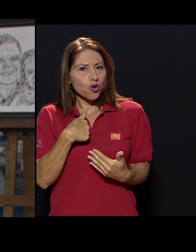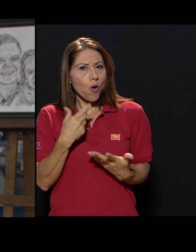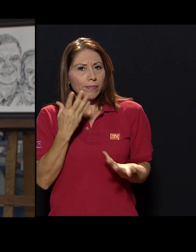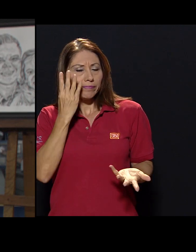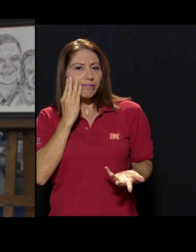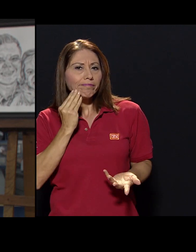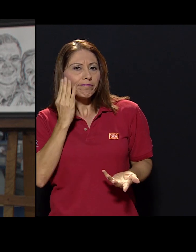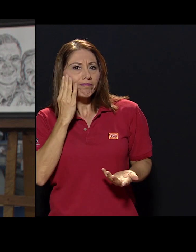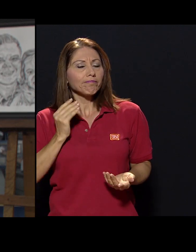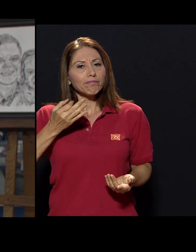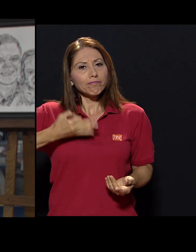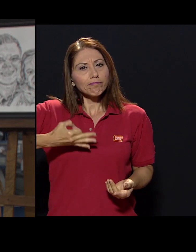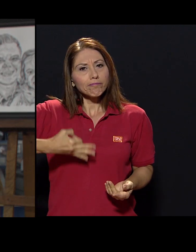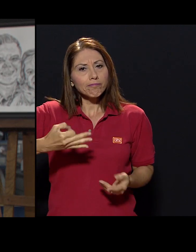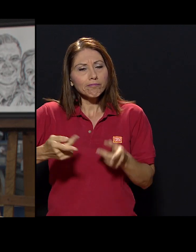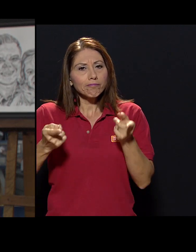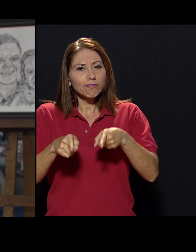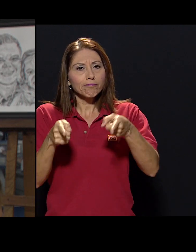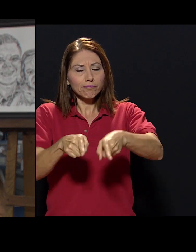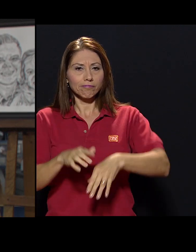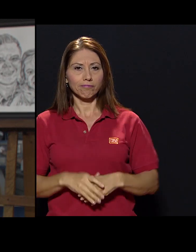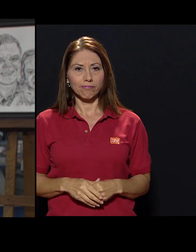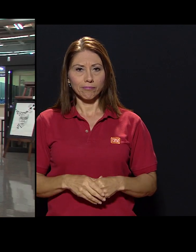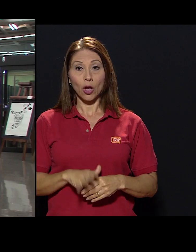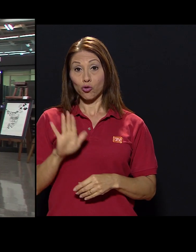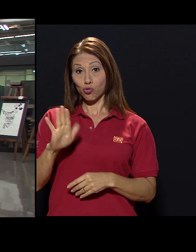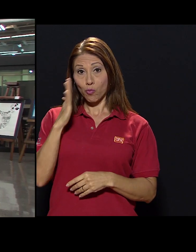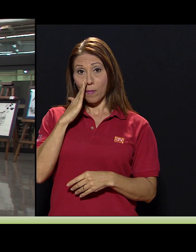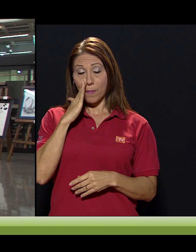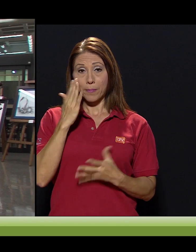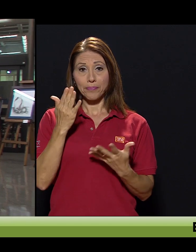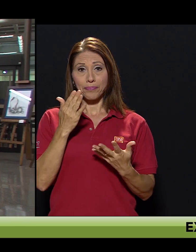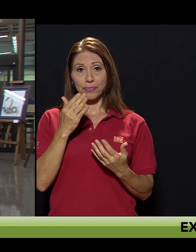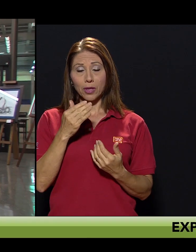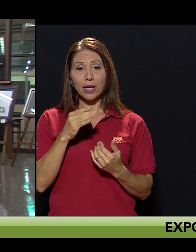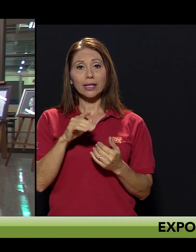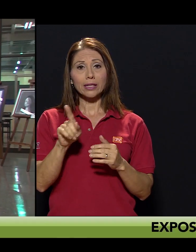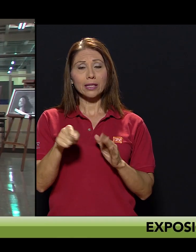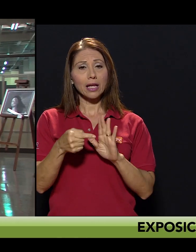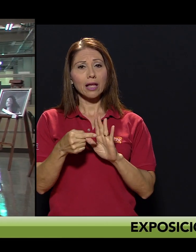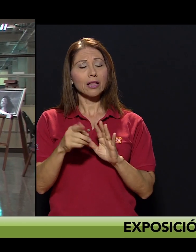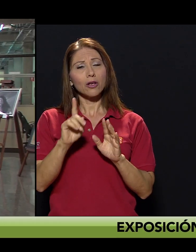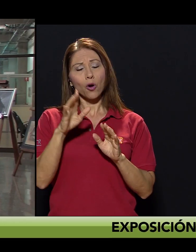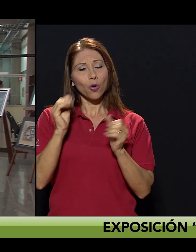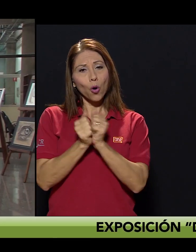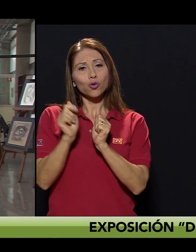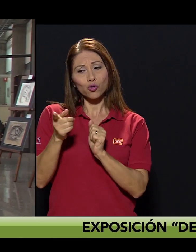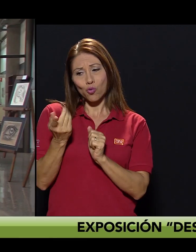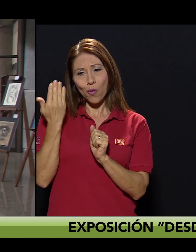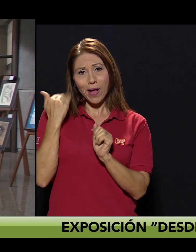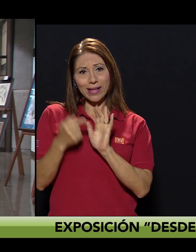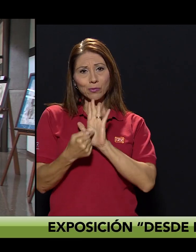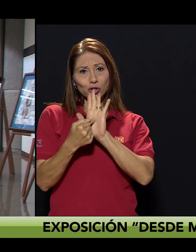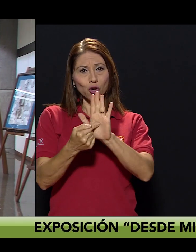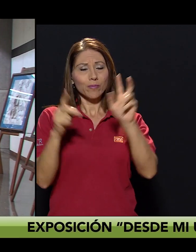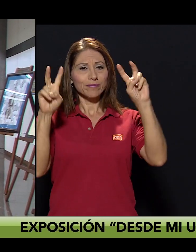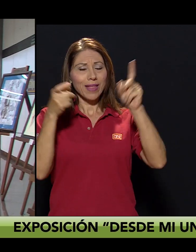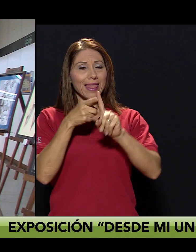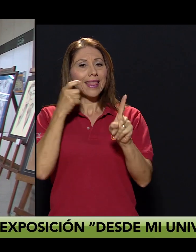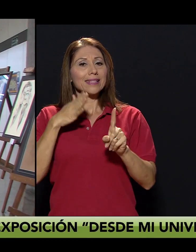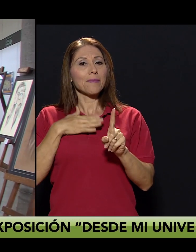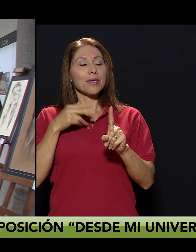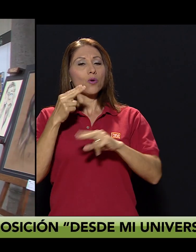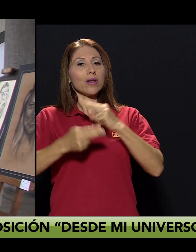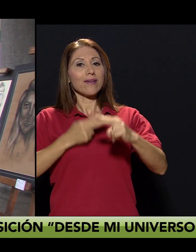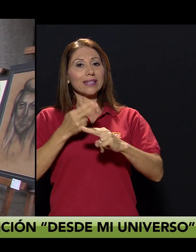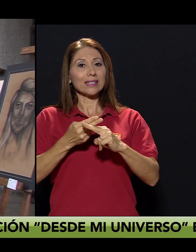Como yo vivo El día a día Su más reciente exposición Desde mi universo Se presentó Desde el